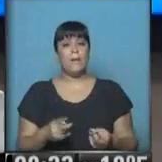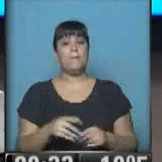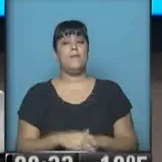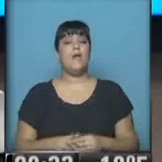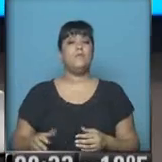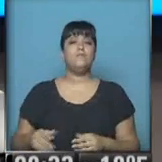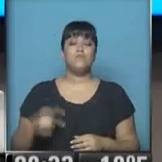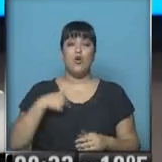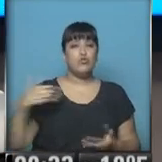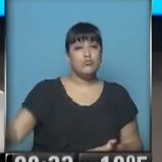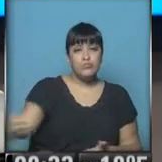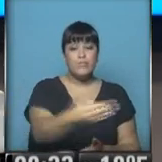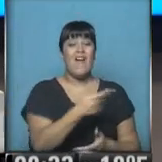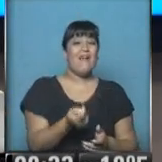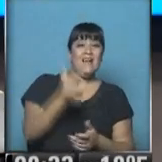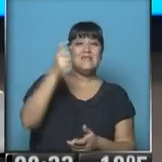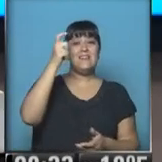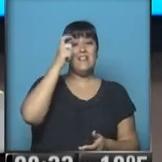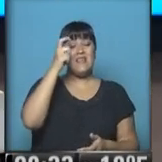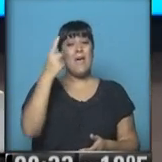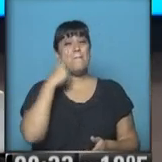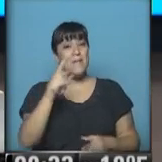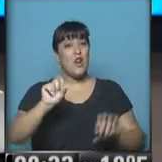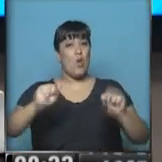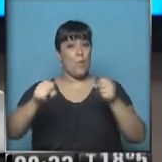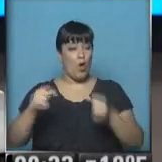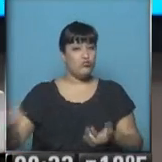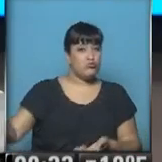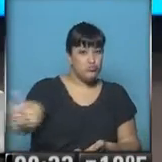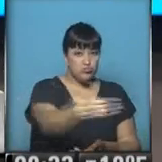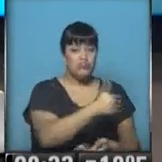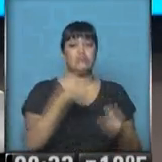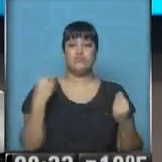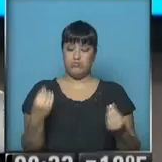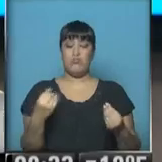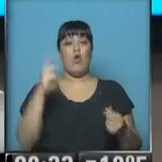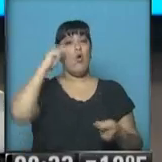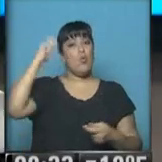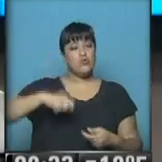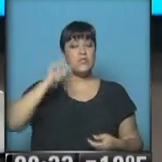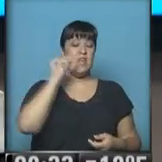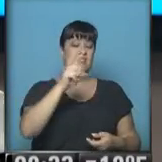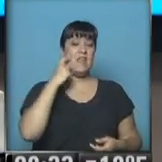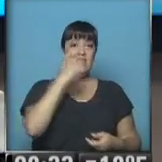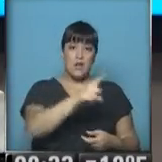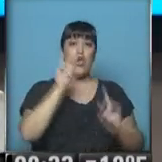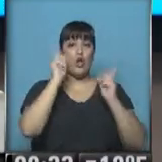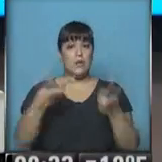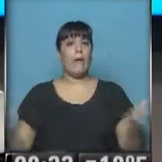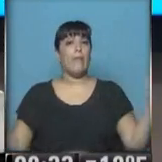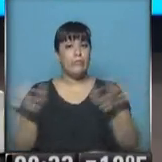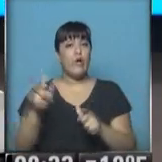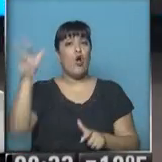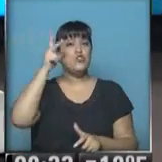detenido casi 10,000 motos que hoy están retenidas por la por la justicia entre riana se redujo en un